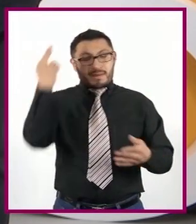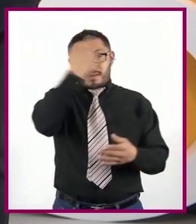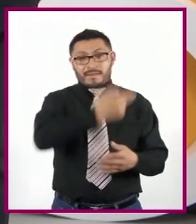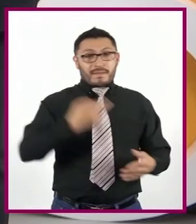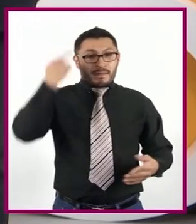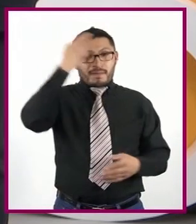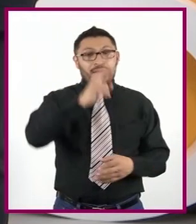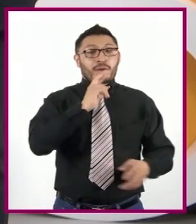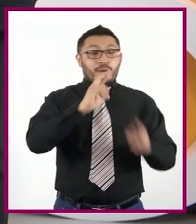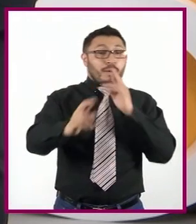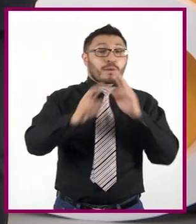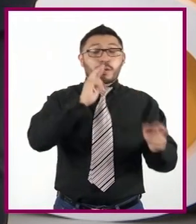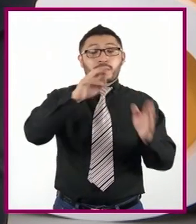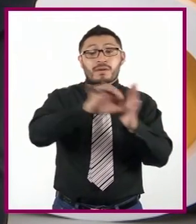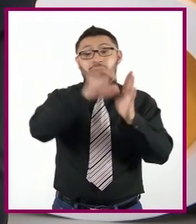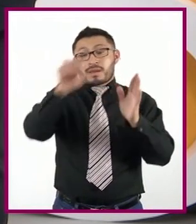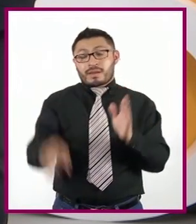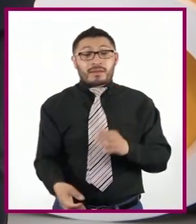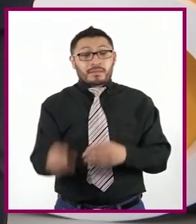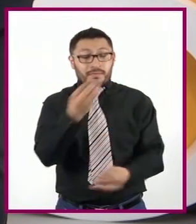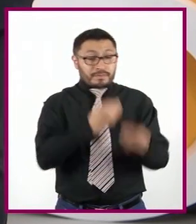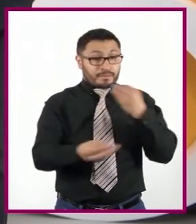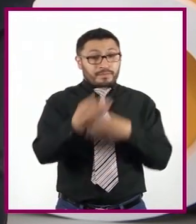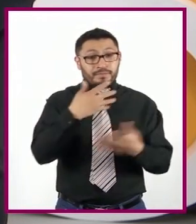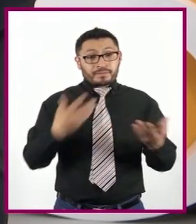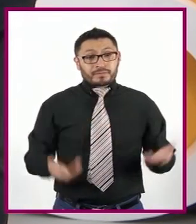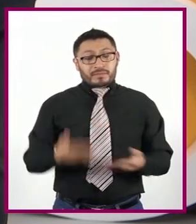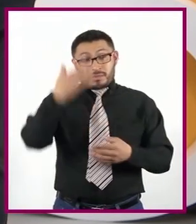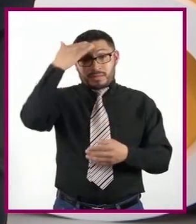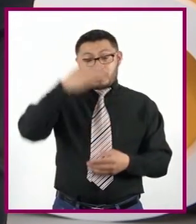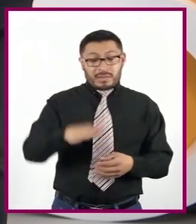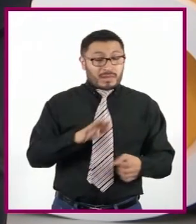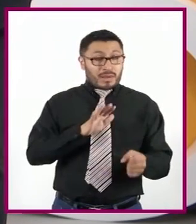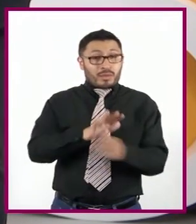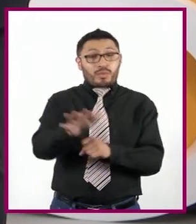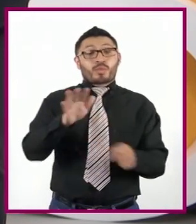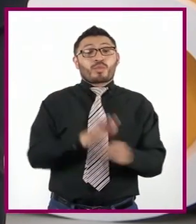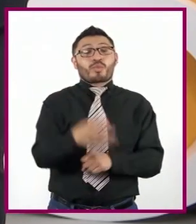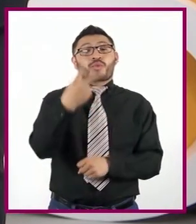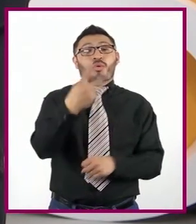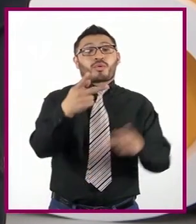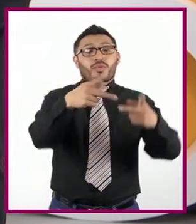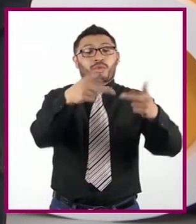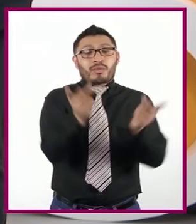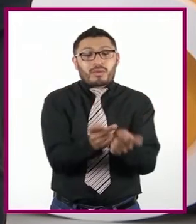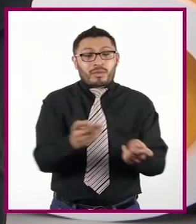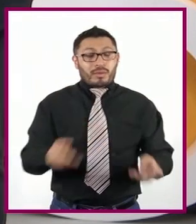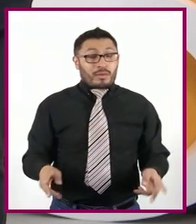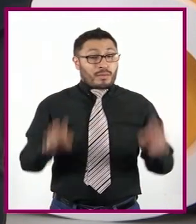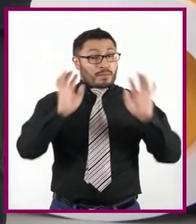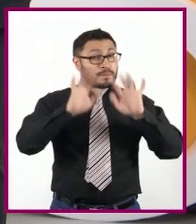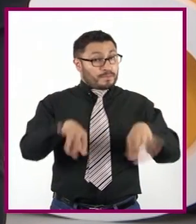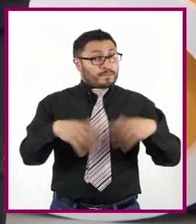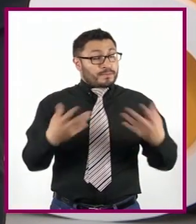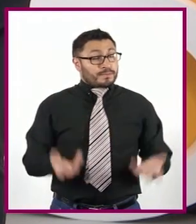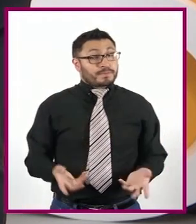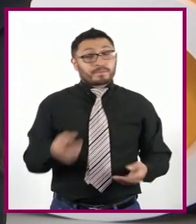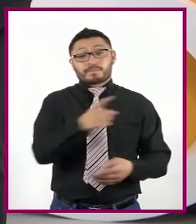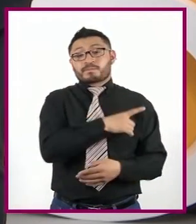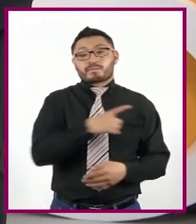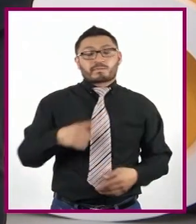las respuestas del ejemplo gastronómico. Para saber cuáles son los dos platillos que se van a patentar,